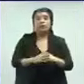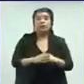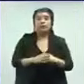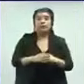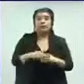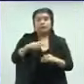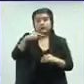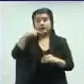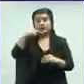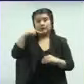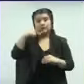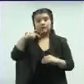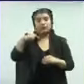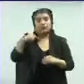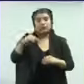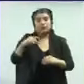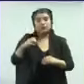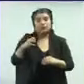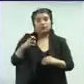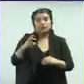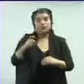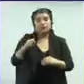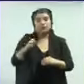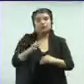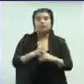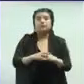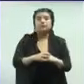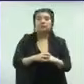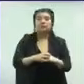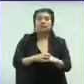TGW, en UNCOSU con